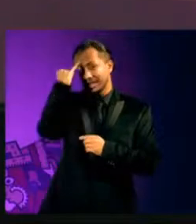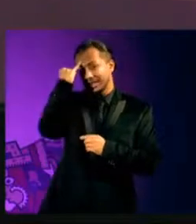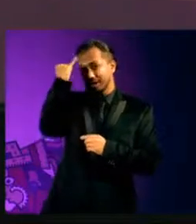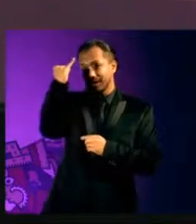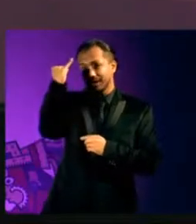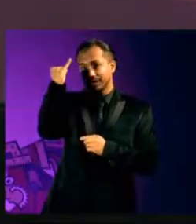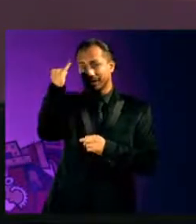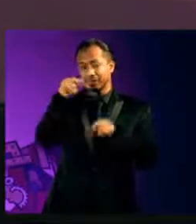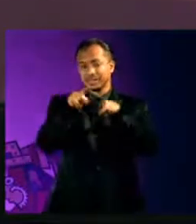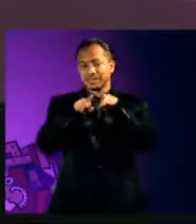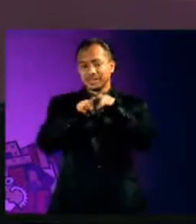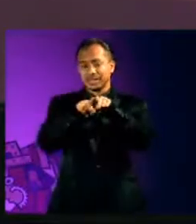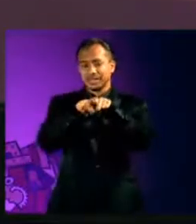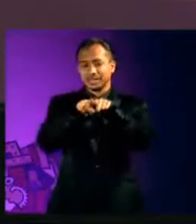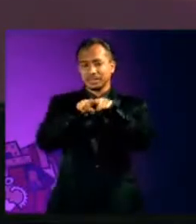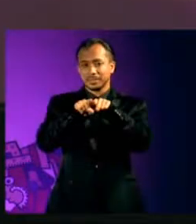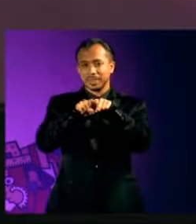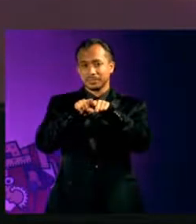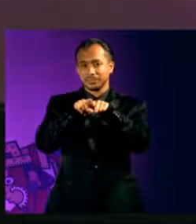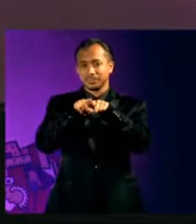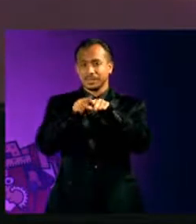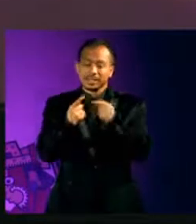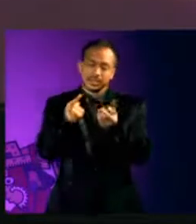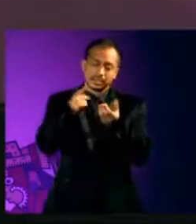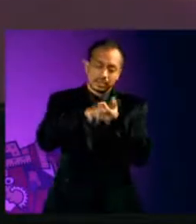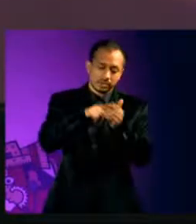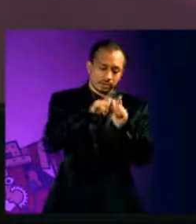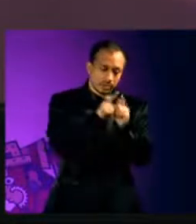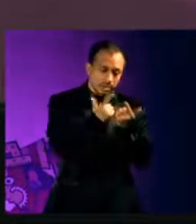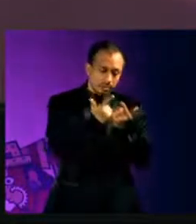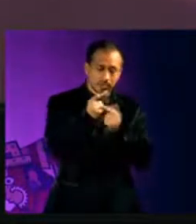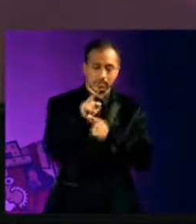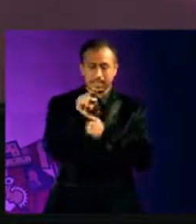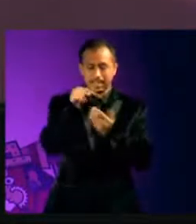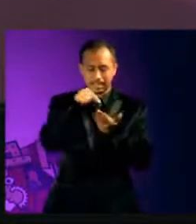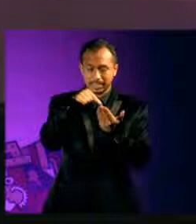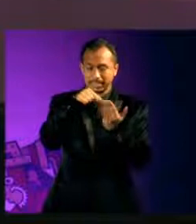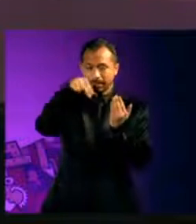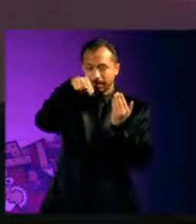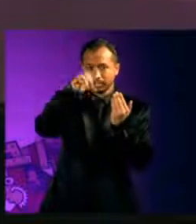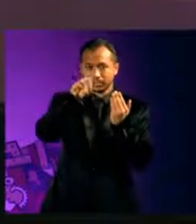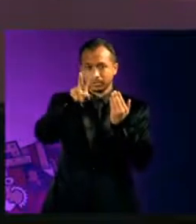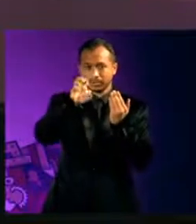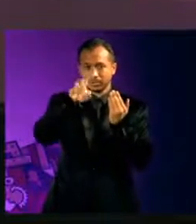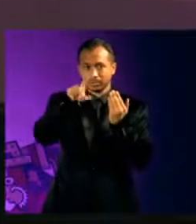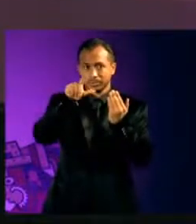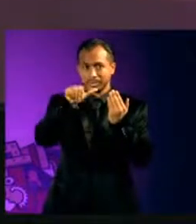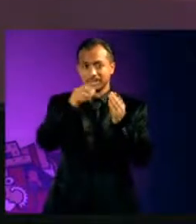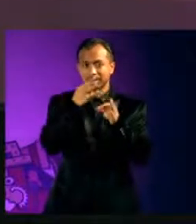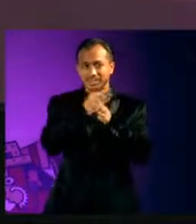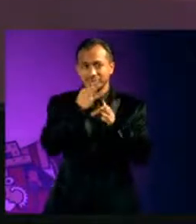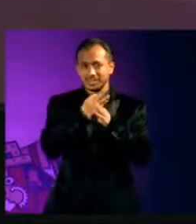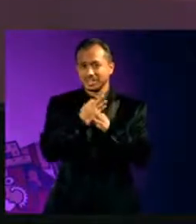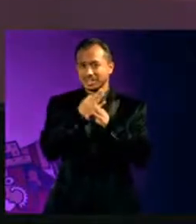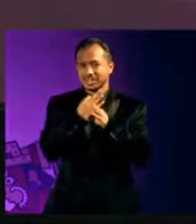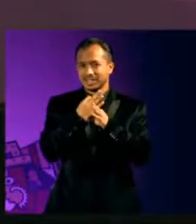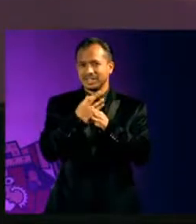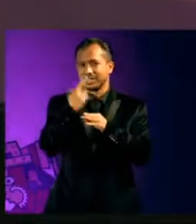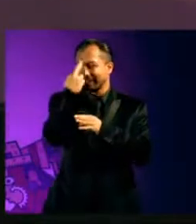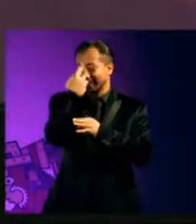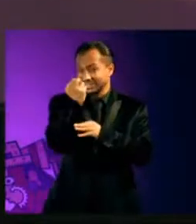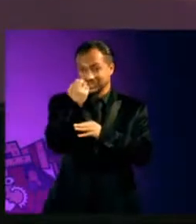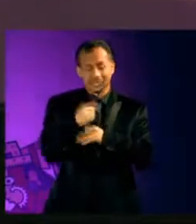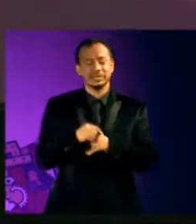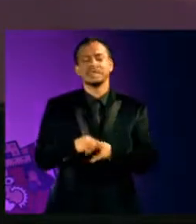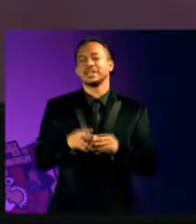los hermanos estos hermanos de la novela que se han dejado de ver por una razón que no les podemos decir porque si no les